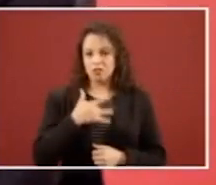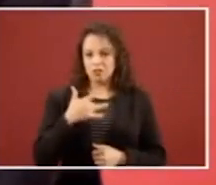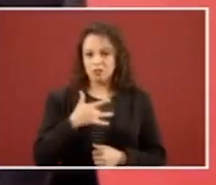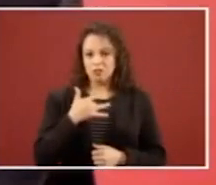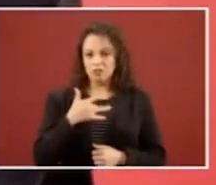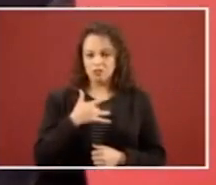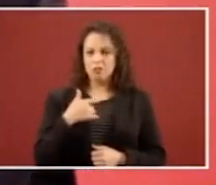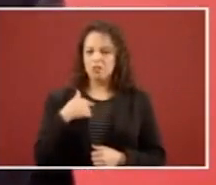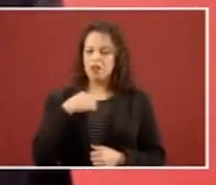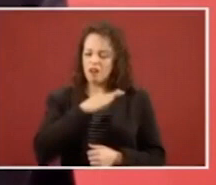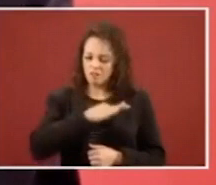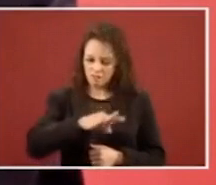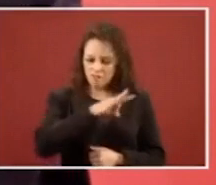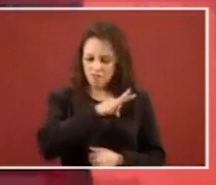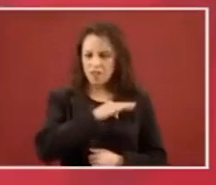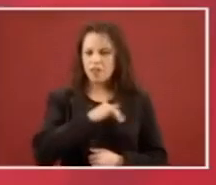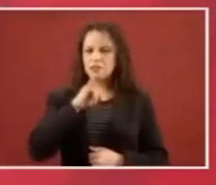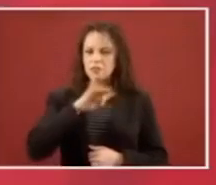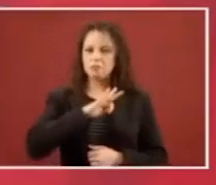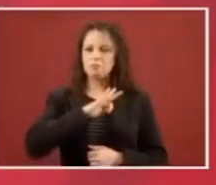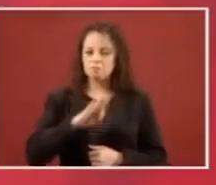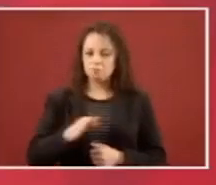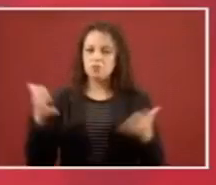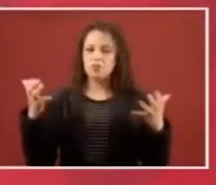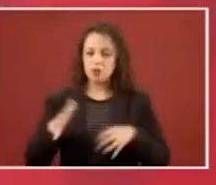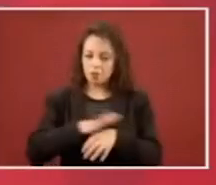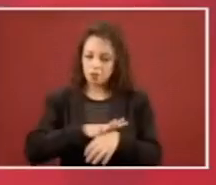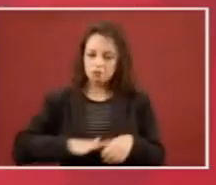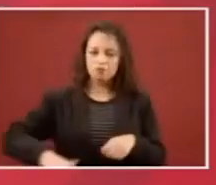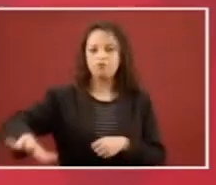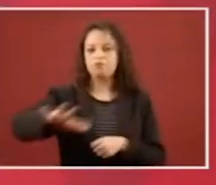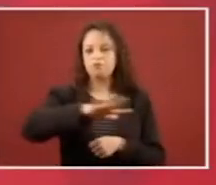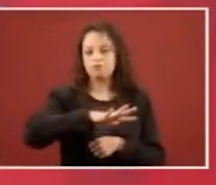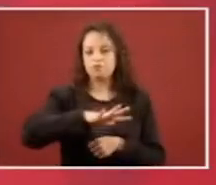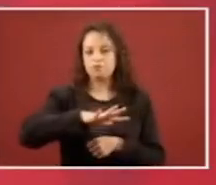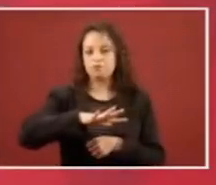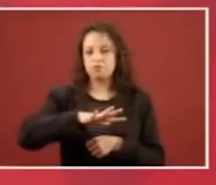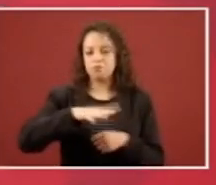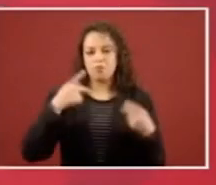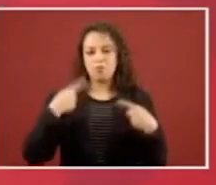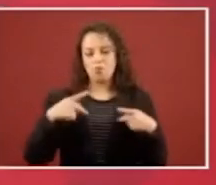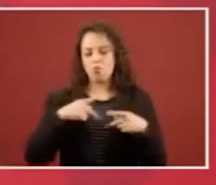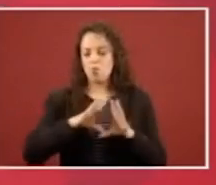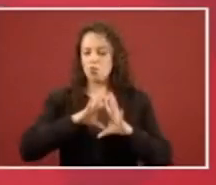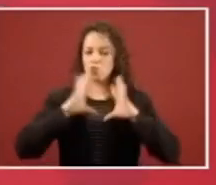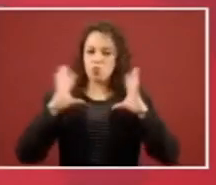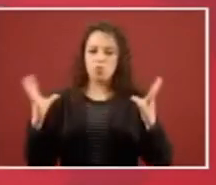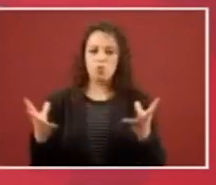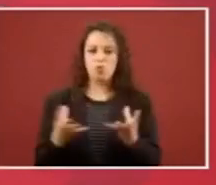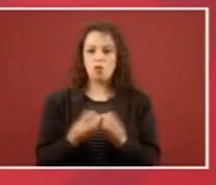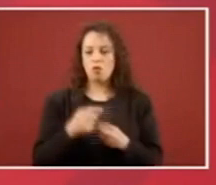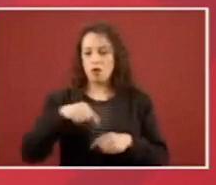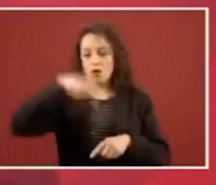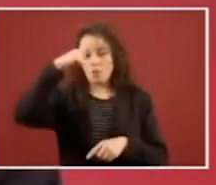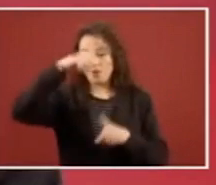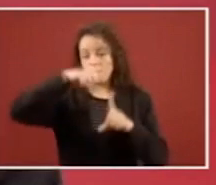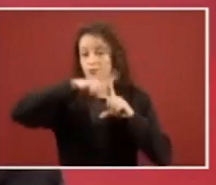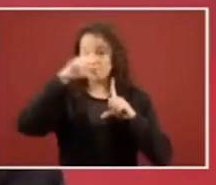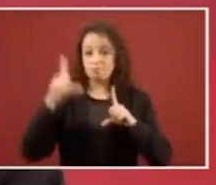tengo mucha fe en el pueblo, mucha fe en nuestro pueblo. Por